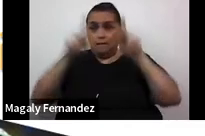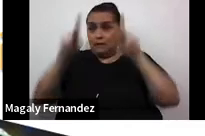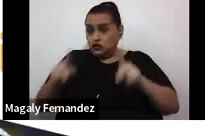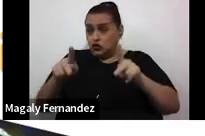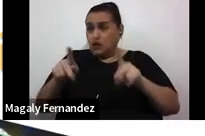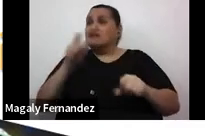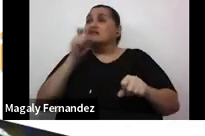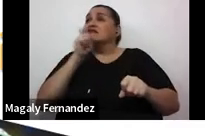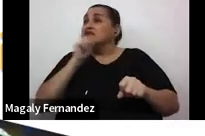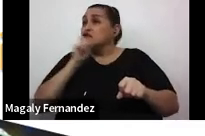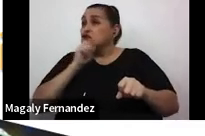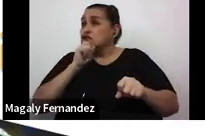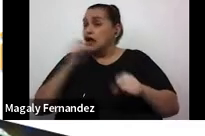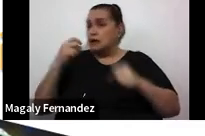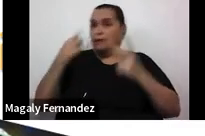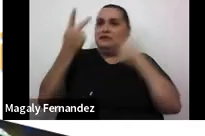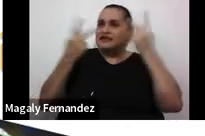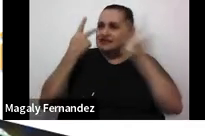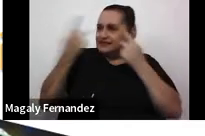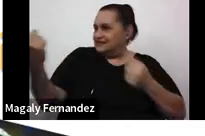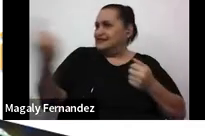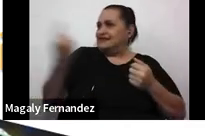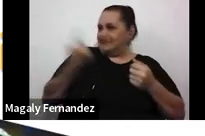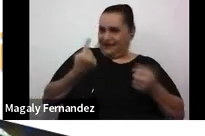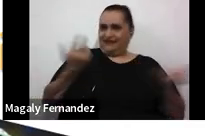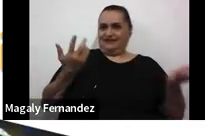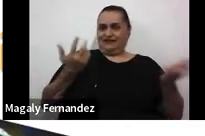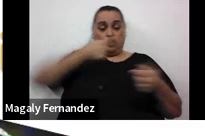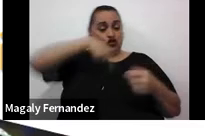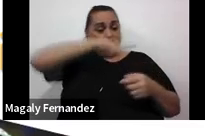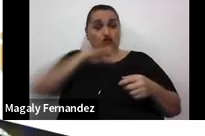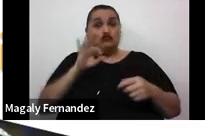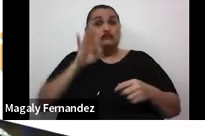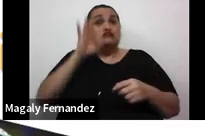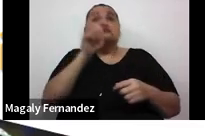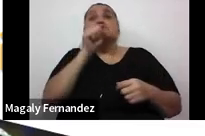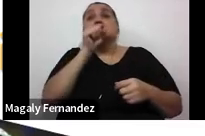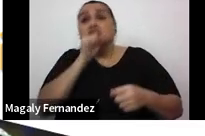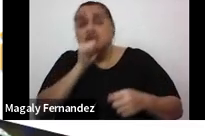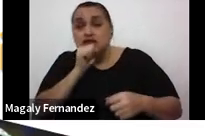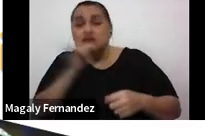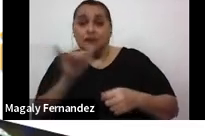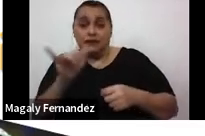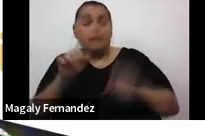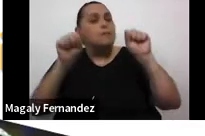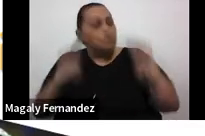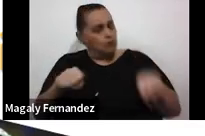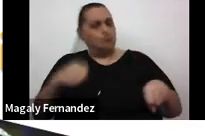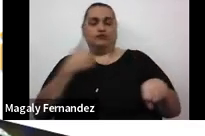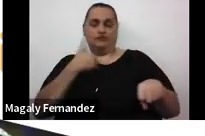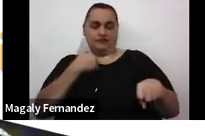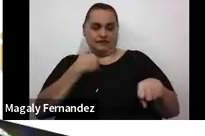dificultades nos puedan visitar que nosotros que vamos a envejeciendo podamos también tener algunas